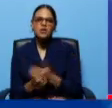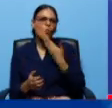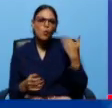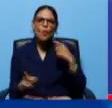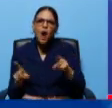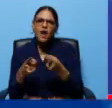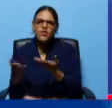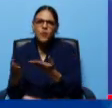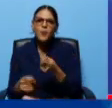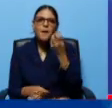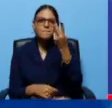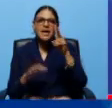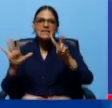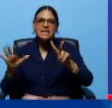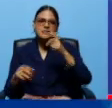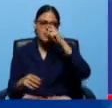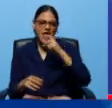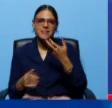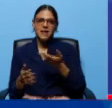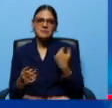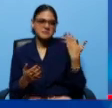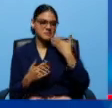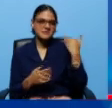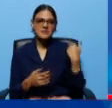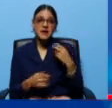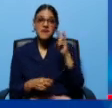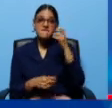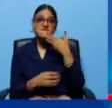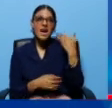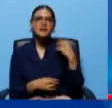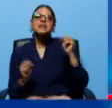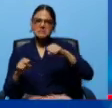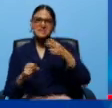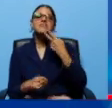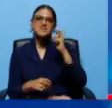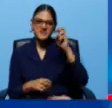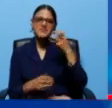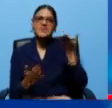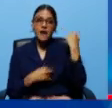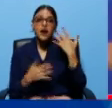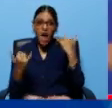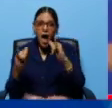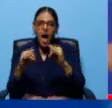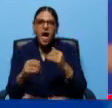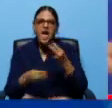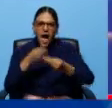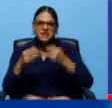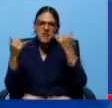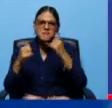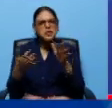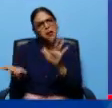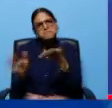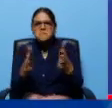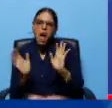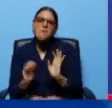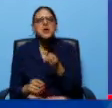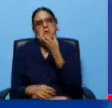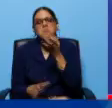cuándo? El 27. ¿El 27? ¿El viernes? El viernes. ¿Y hubo rumba? Más o menos. Más o menos,